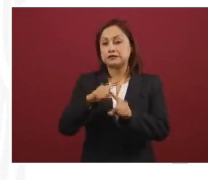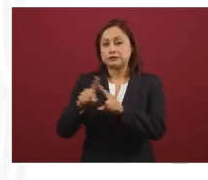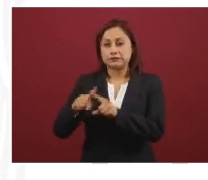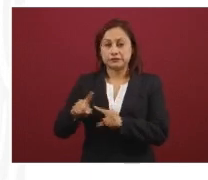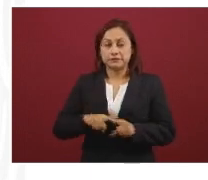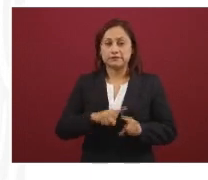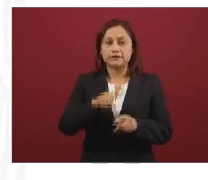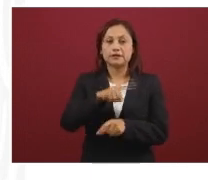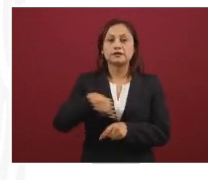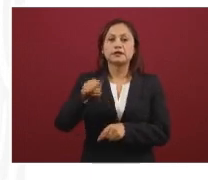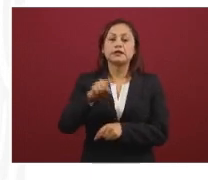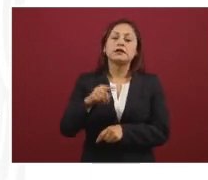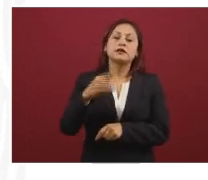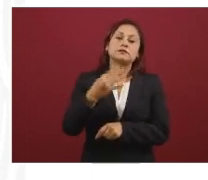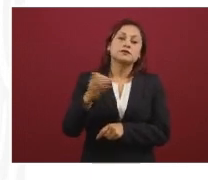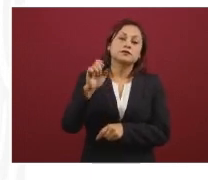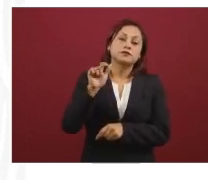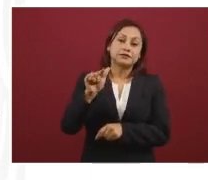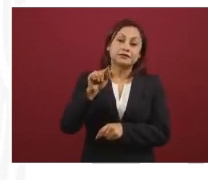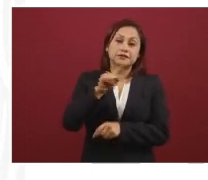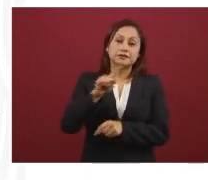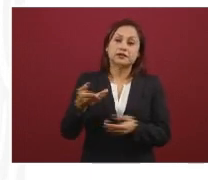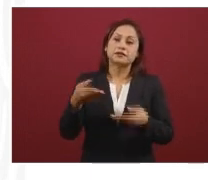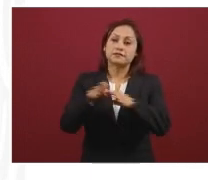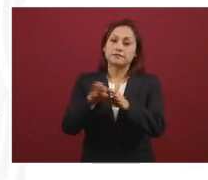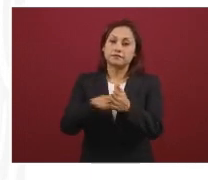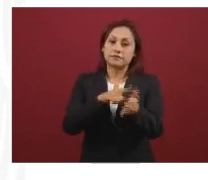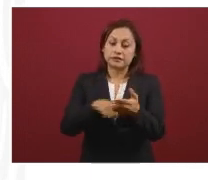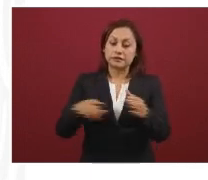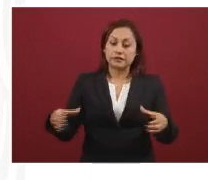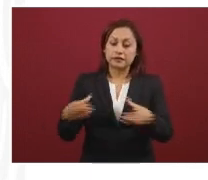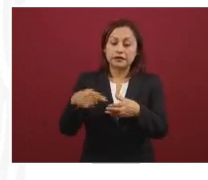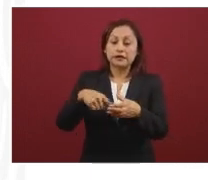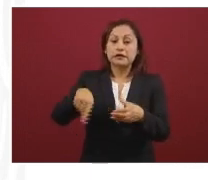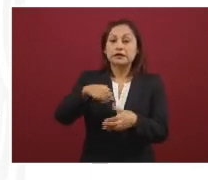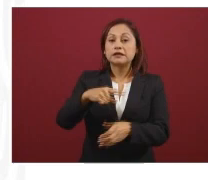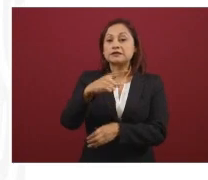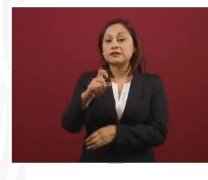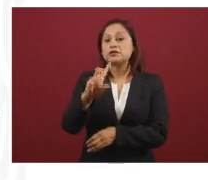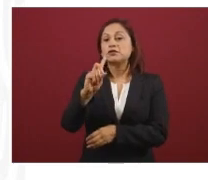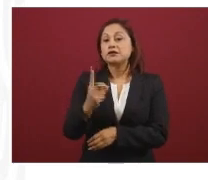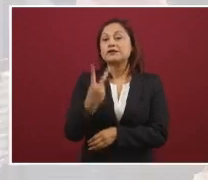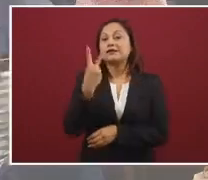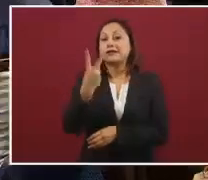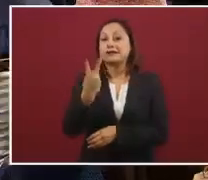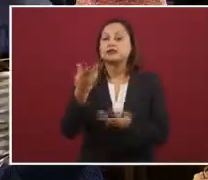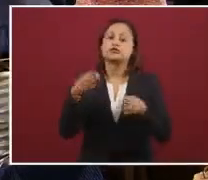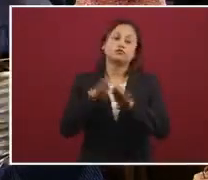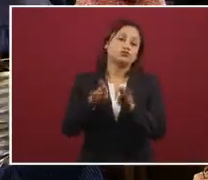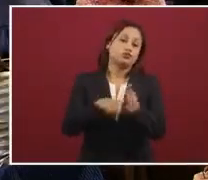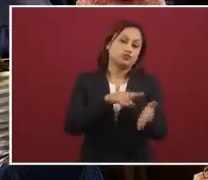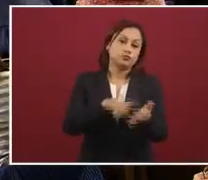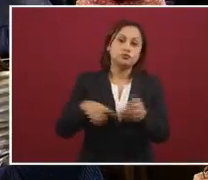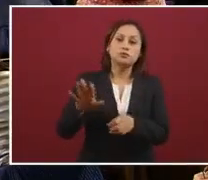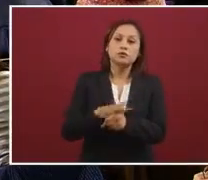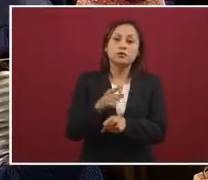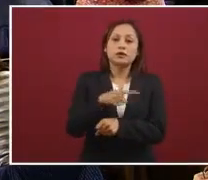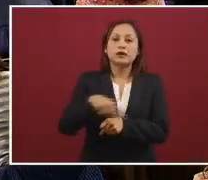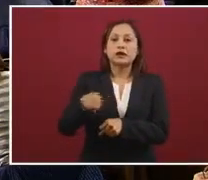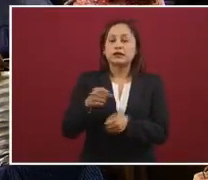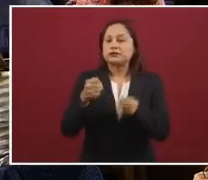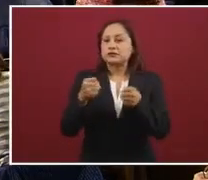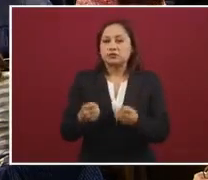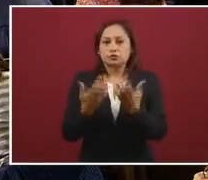217 inmovilizados, 132 de esos fueron inmovilizados por problemas de condiciones de